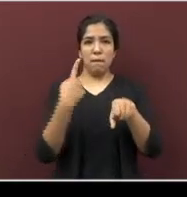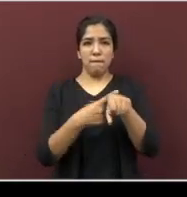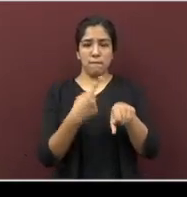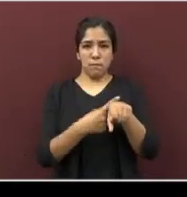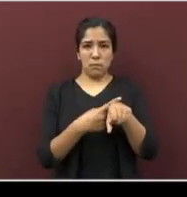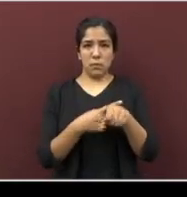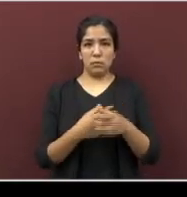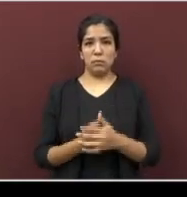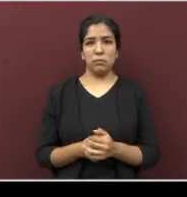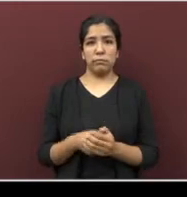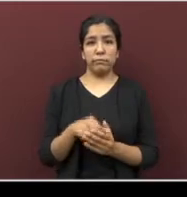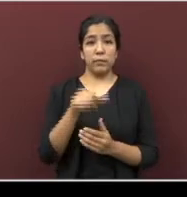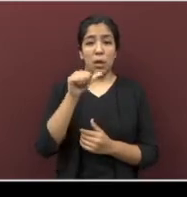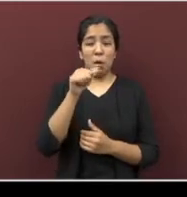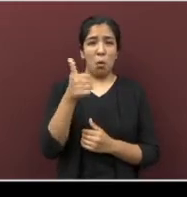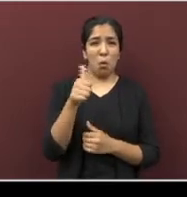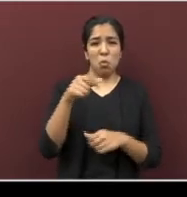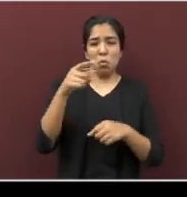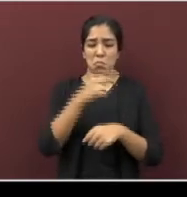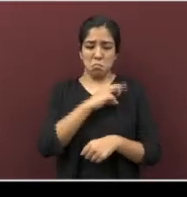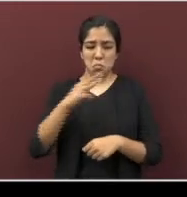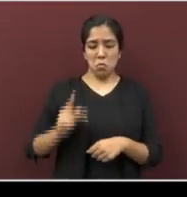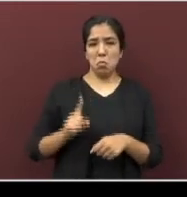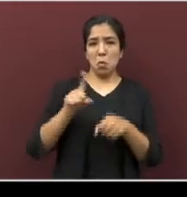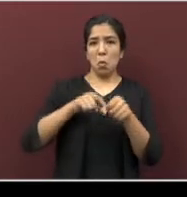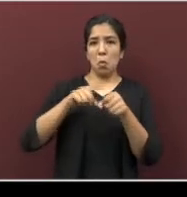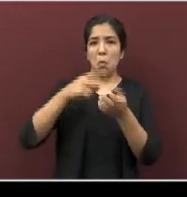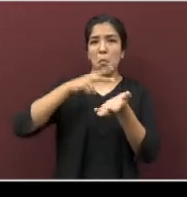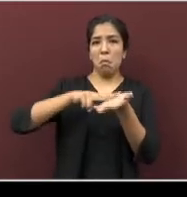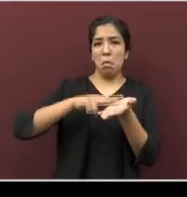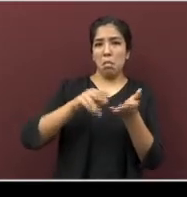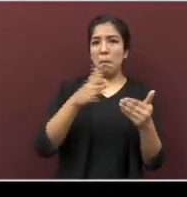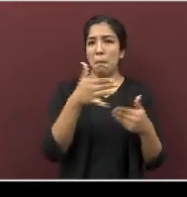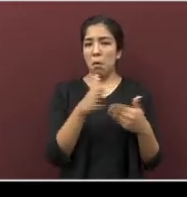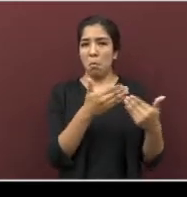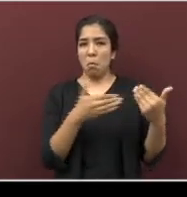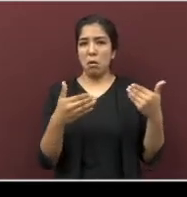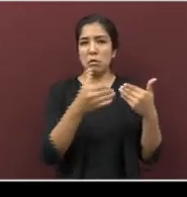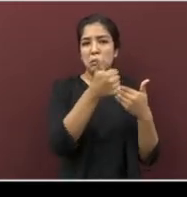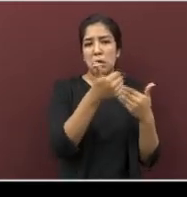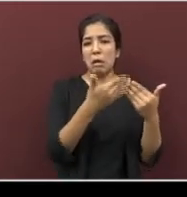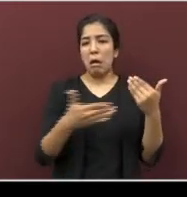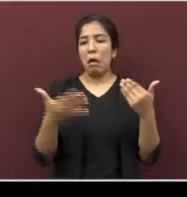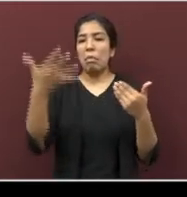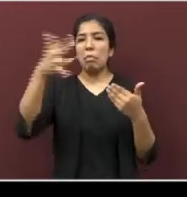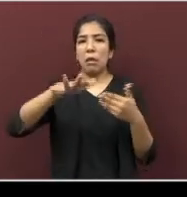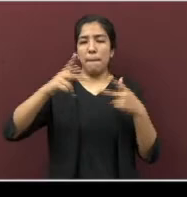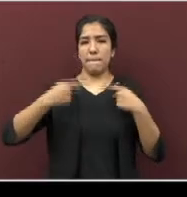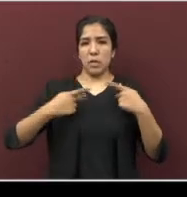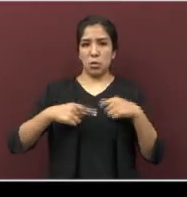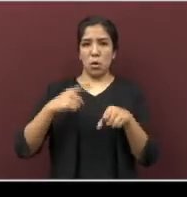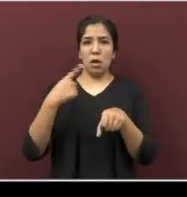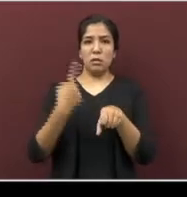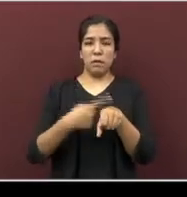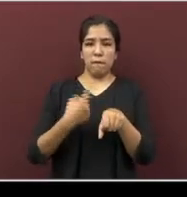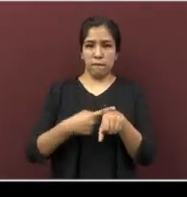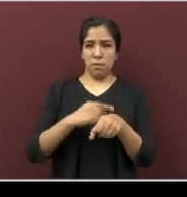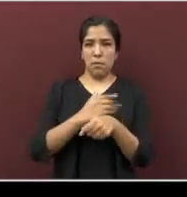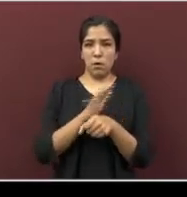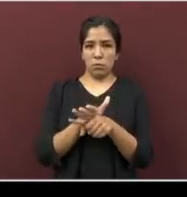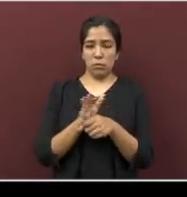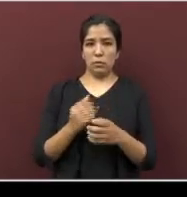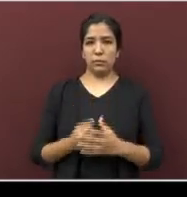presentan entre 1 y 5 casos ahora bien hacia la región sur 15 municipios son los que registran